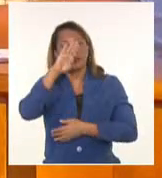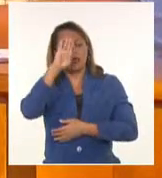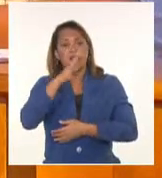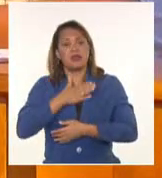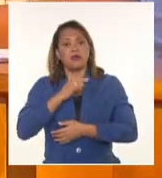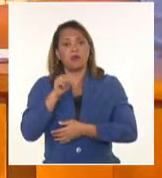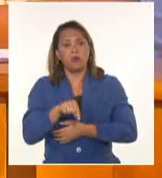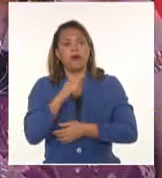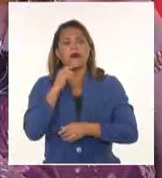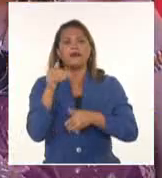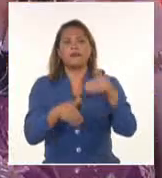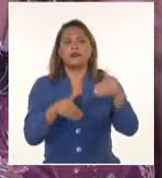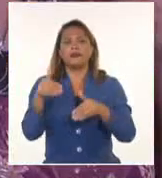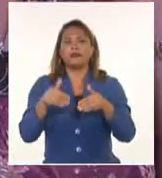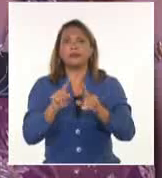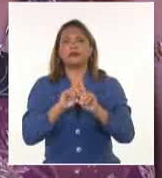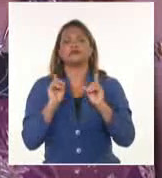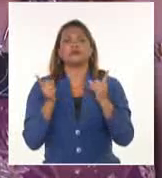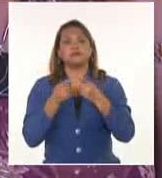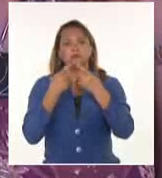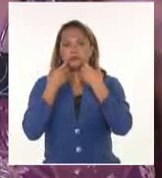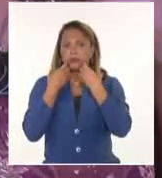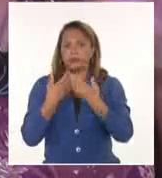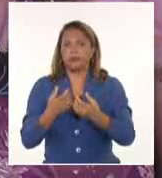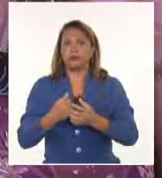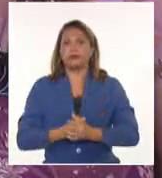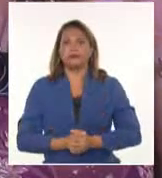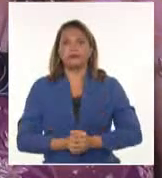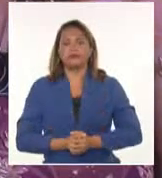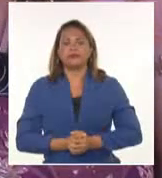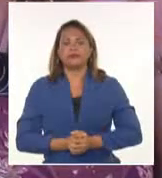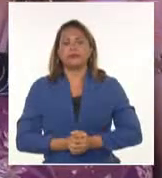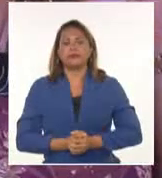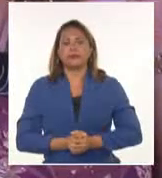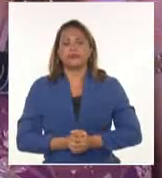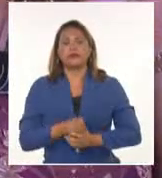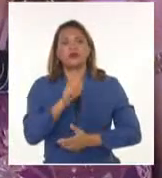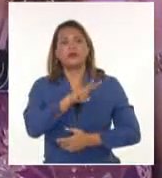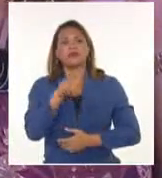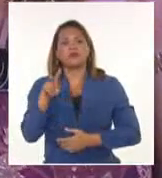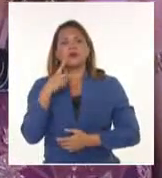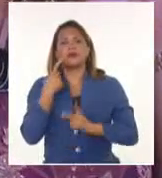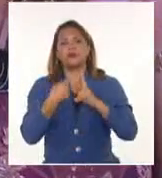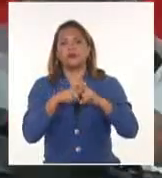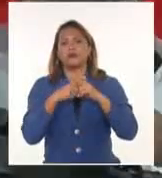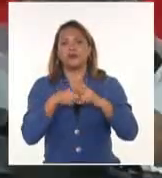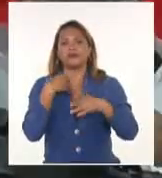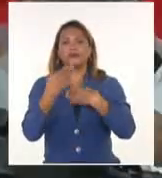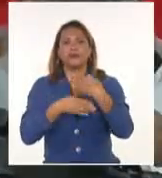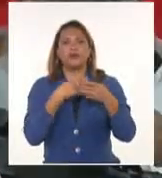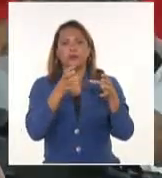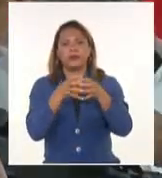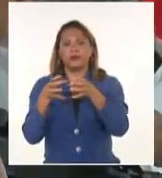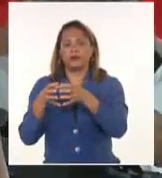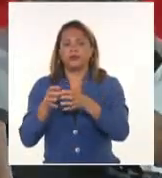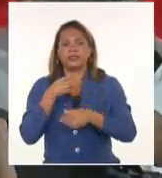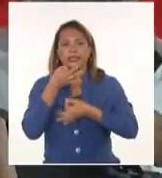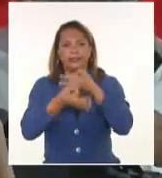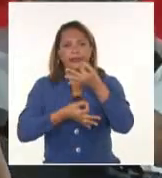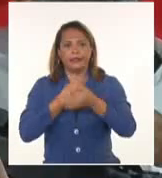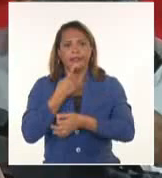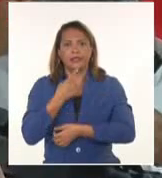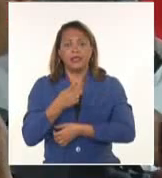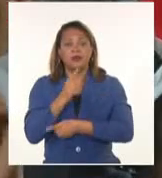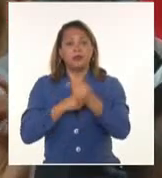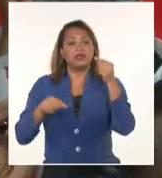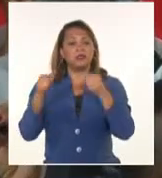la participación de todos es esencial en la implementación de soluciones a los problemas colectivos. Lo principal es